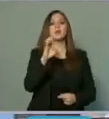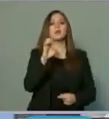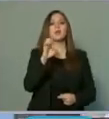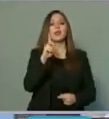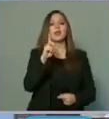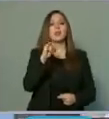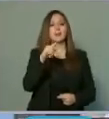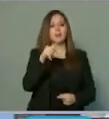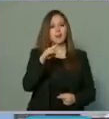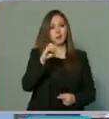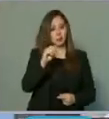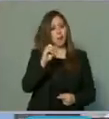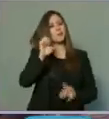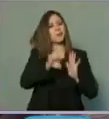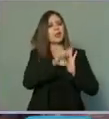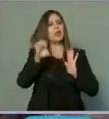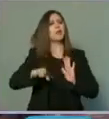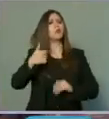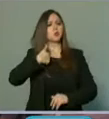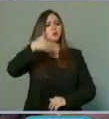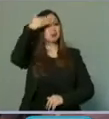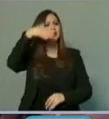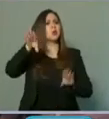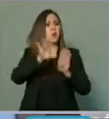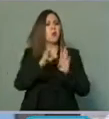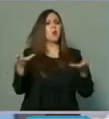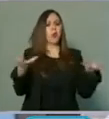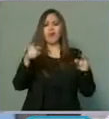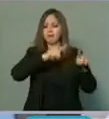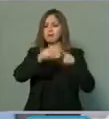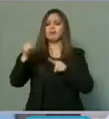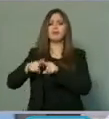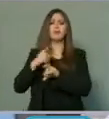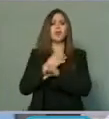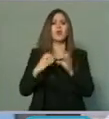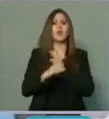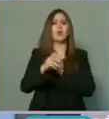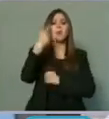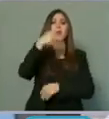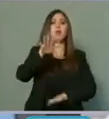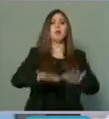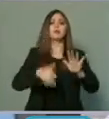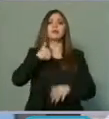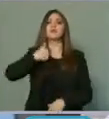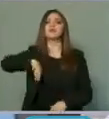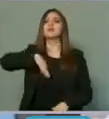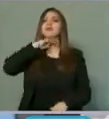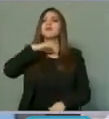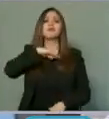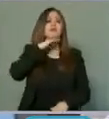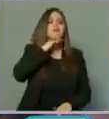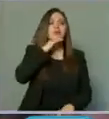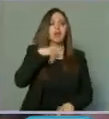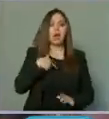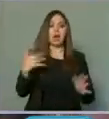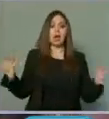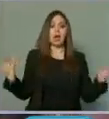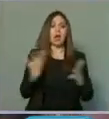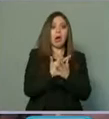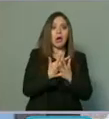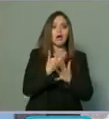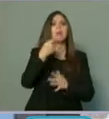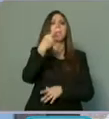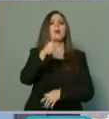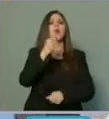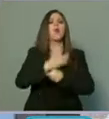cosas, pero estoy disperso o distraído. Entonces, ahí no es la actitud, sino simplemente es qué te está sacando ahorita de foco